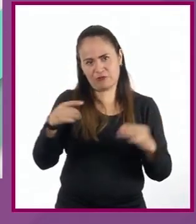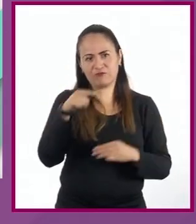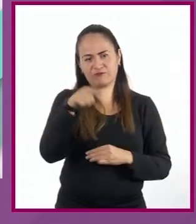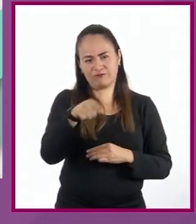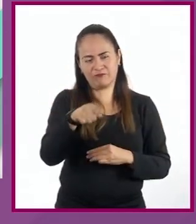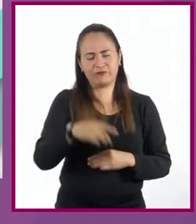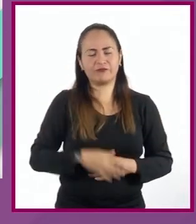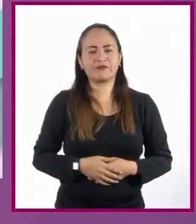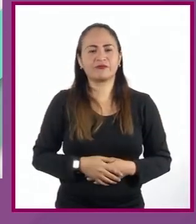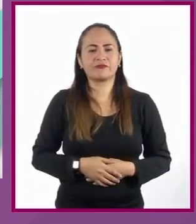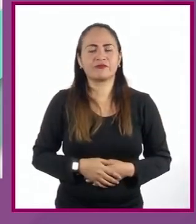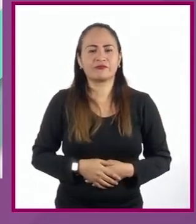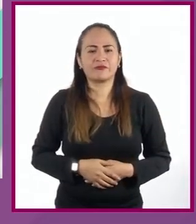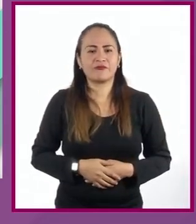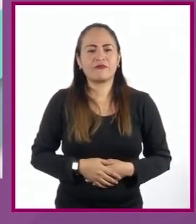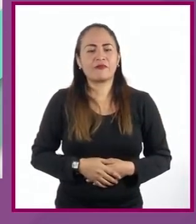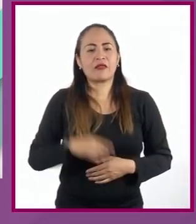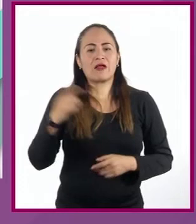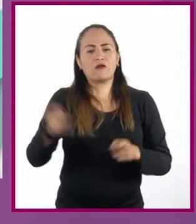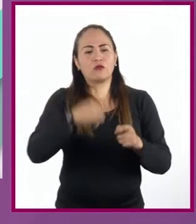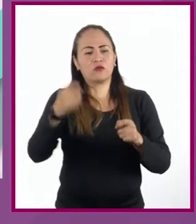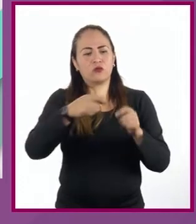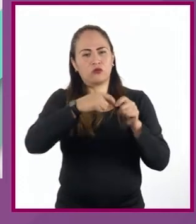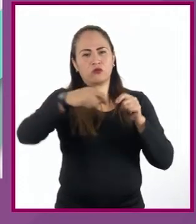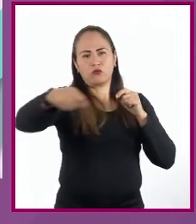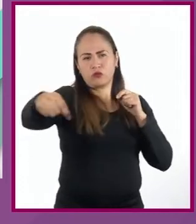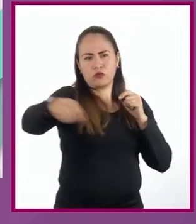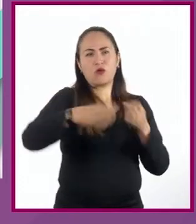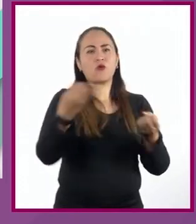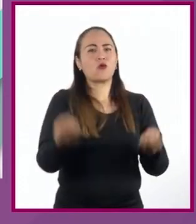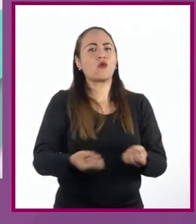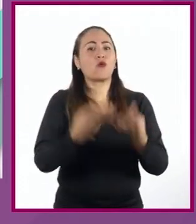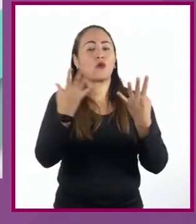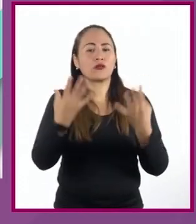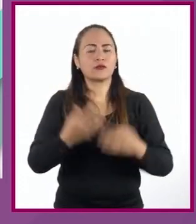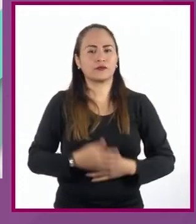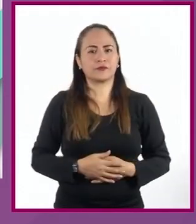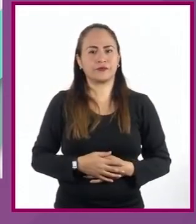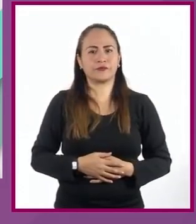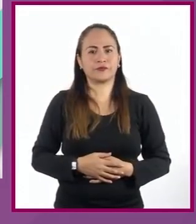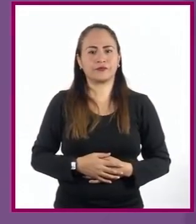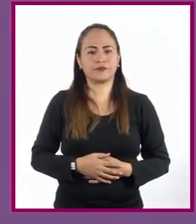medida para obtener la longitud de la cuerda para lazar ganado.